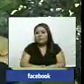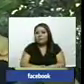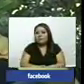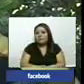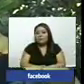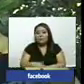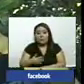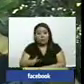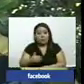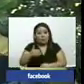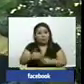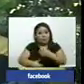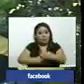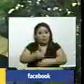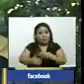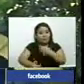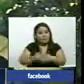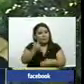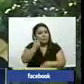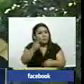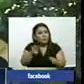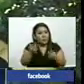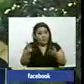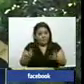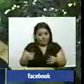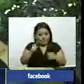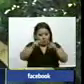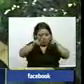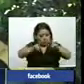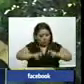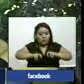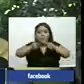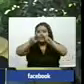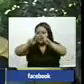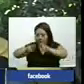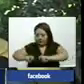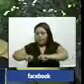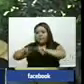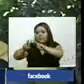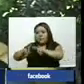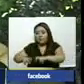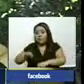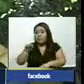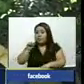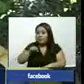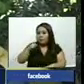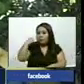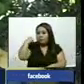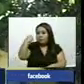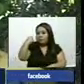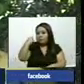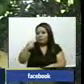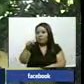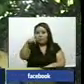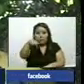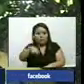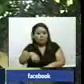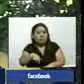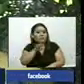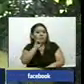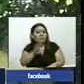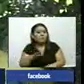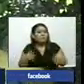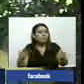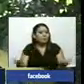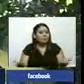En los avances tienen que ver mucho con las investigaciones que se continúan realizando. Es importante mencionar que por el momento se